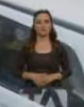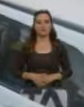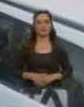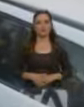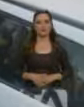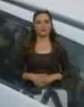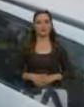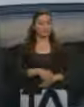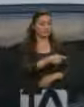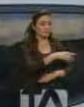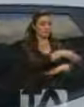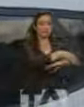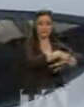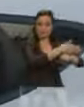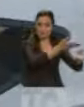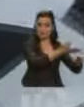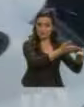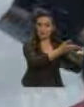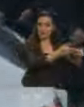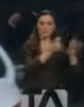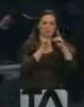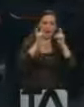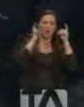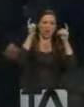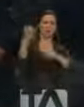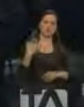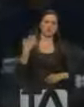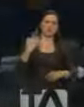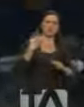Mientras en Achiris las arengas en contra del gobierno